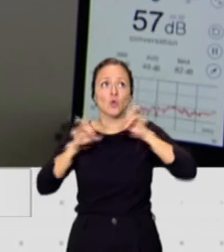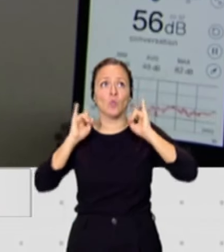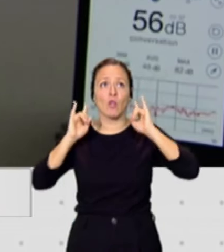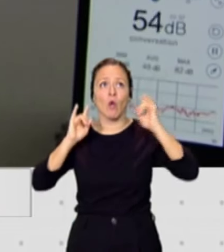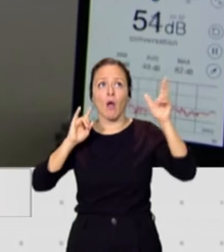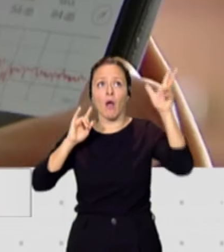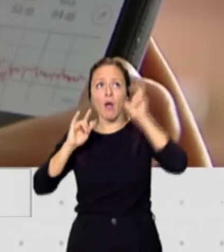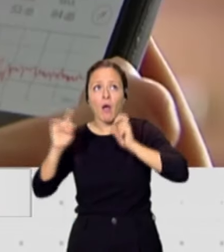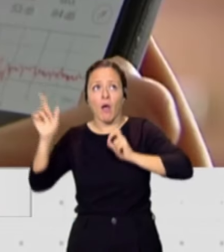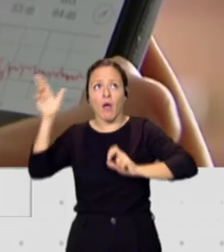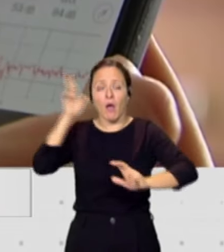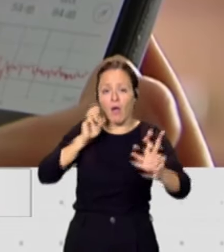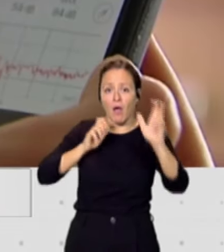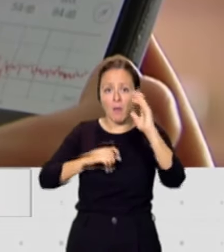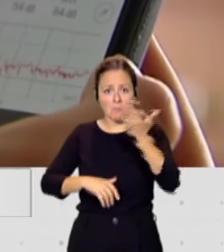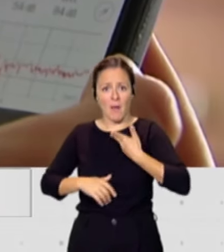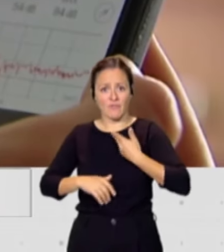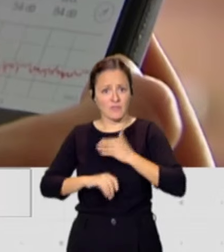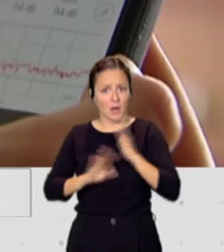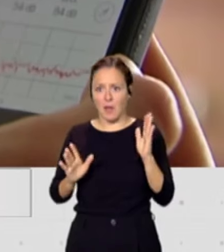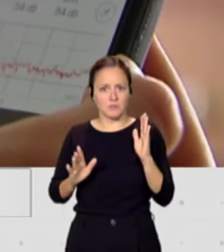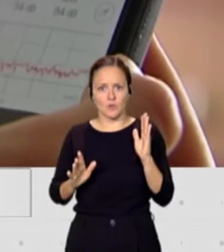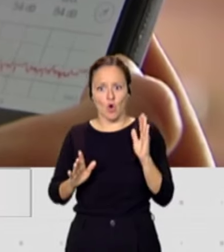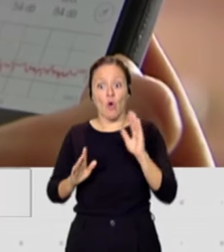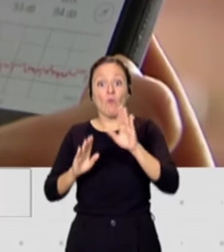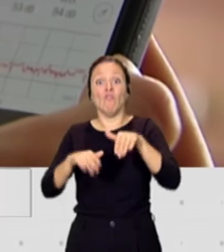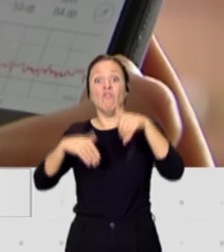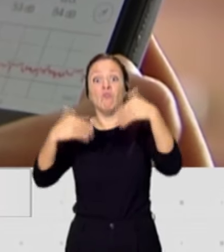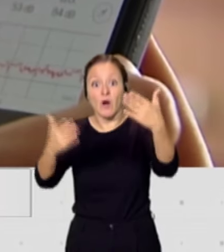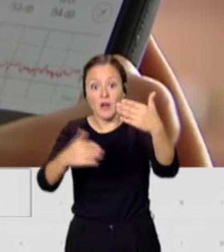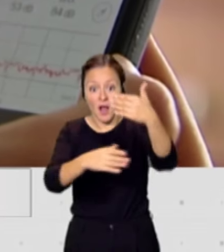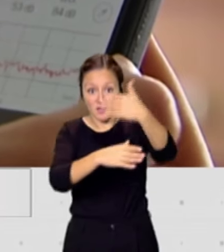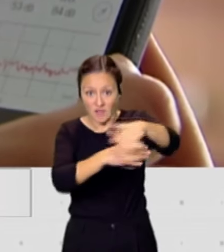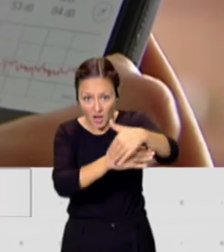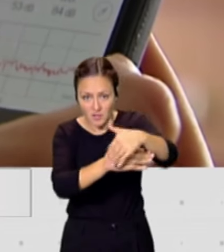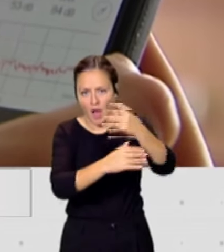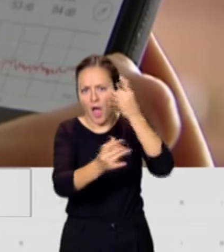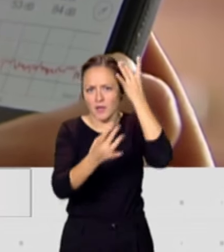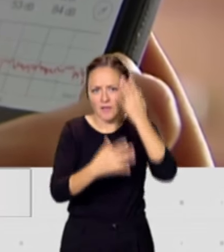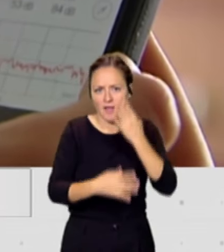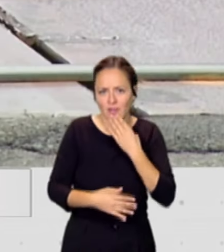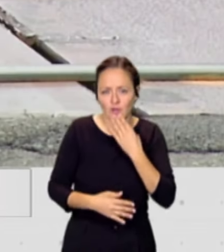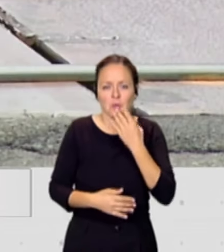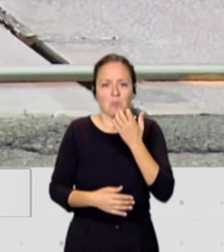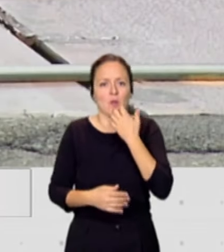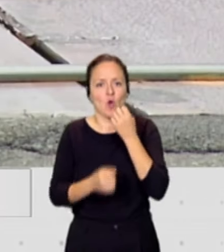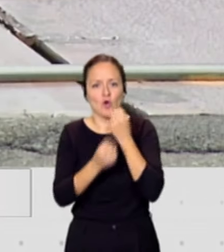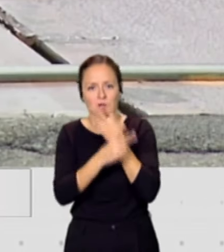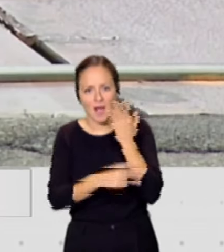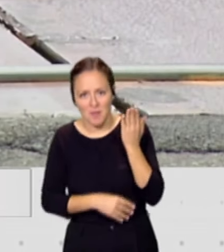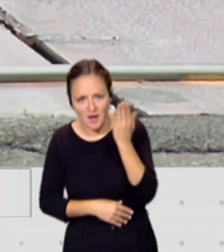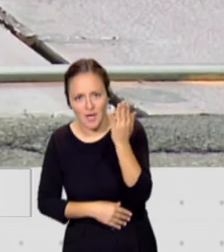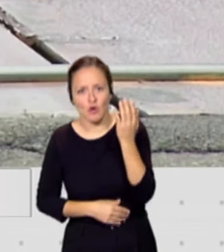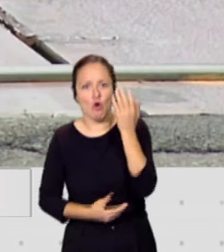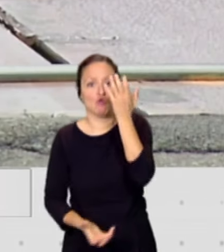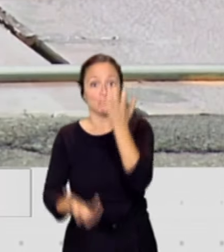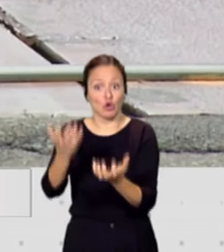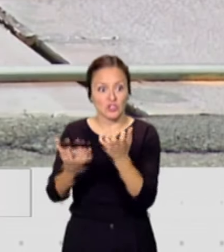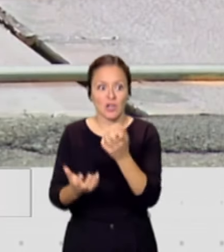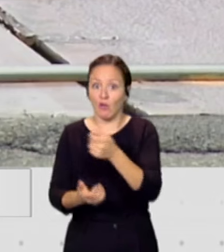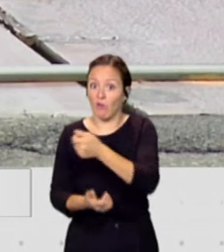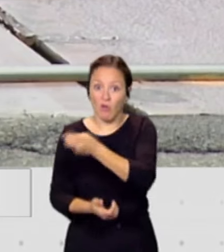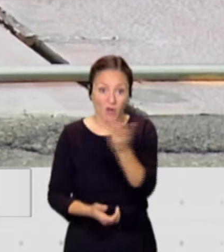que incluso Incluso el personal que trabaja en actividades de oceo yaes camareros cocineros etcétera todas las personas que